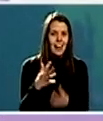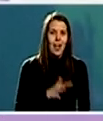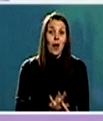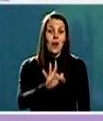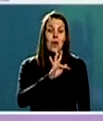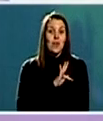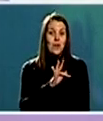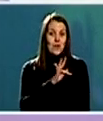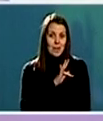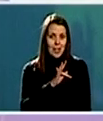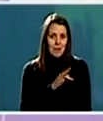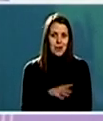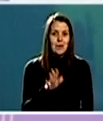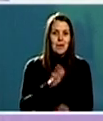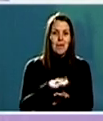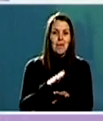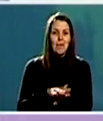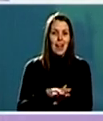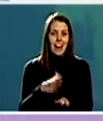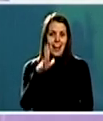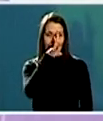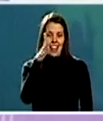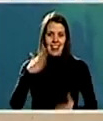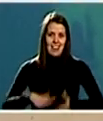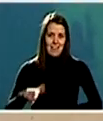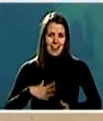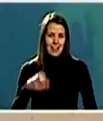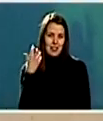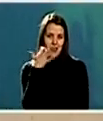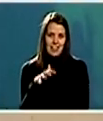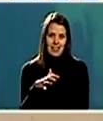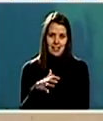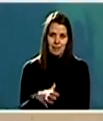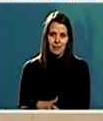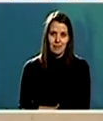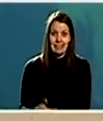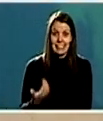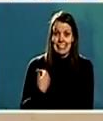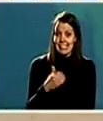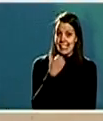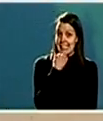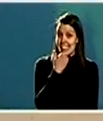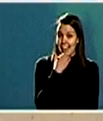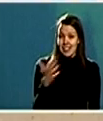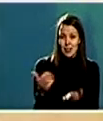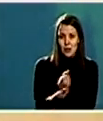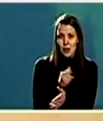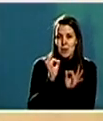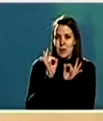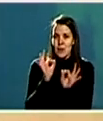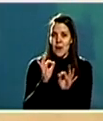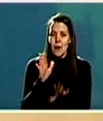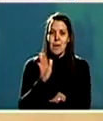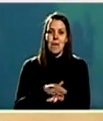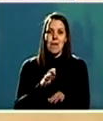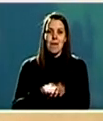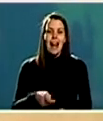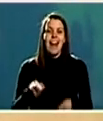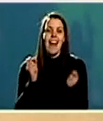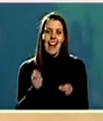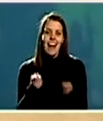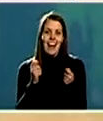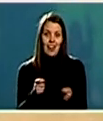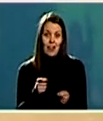premios para disf má orin final para retoques carrozas que